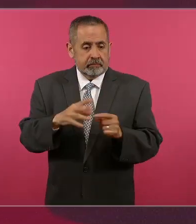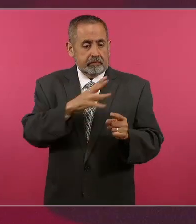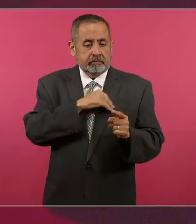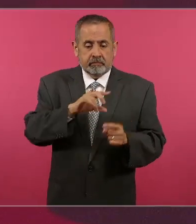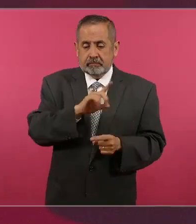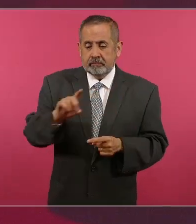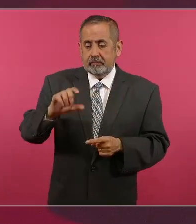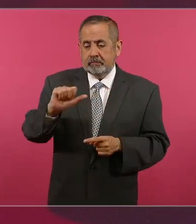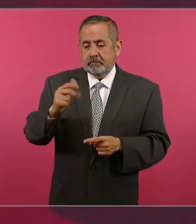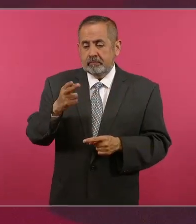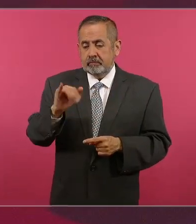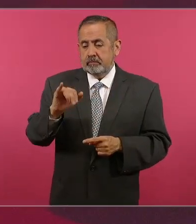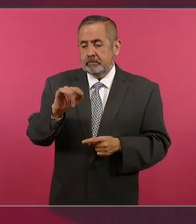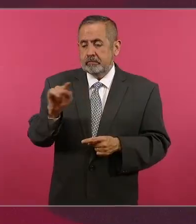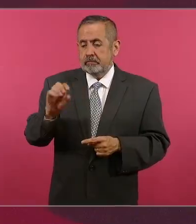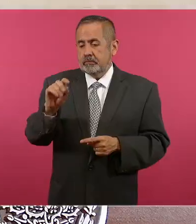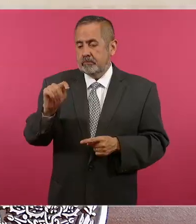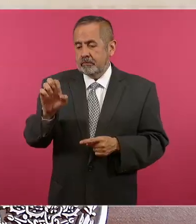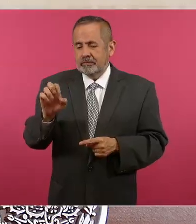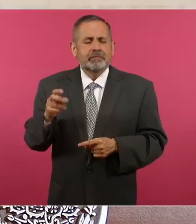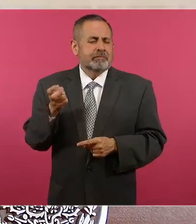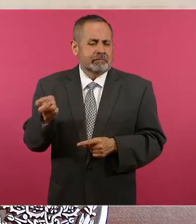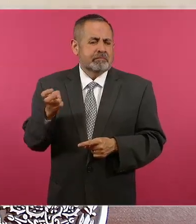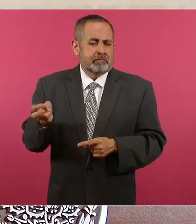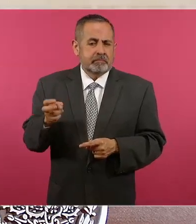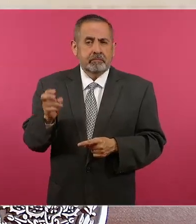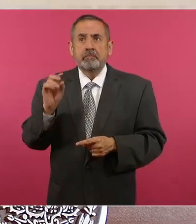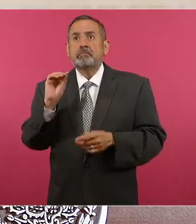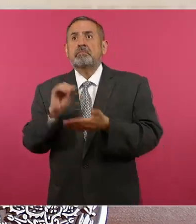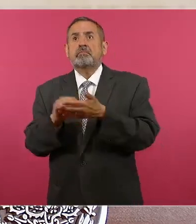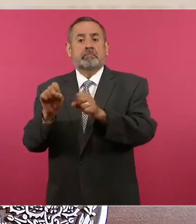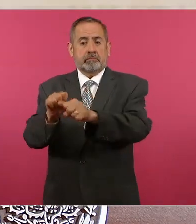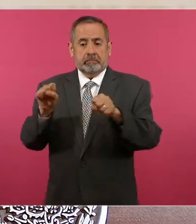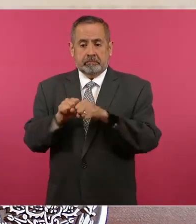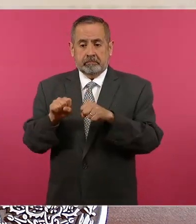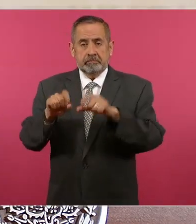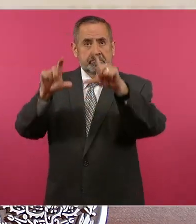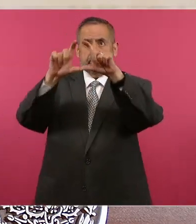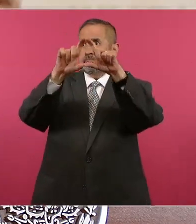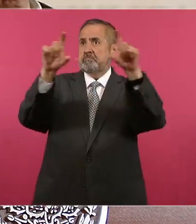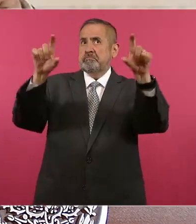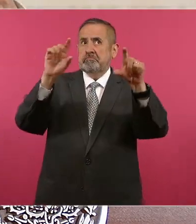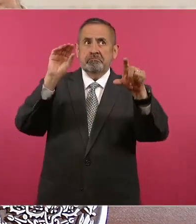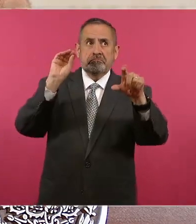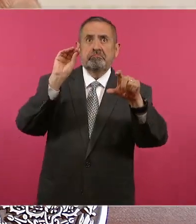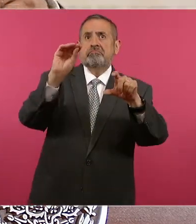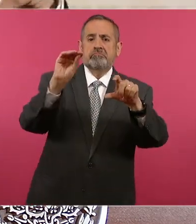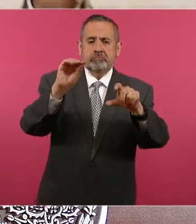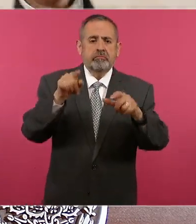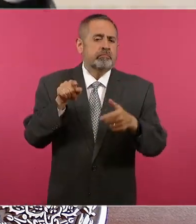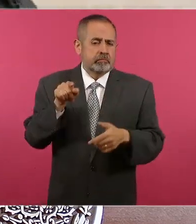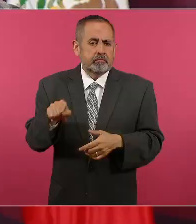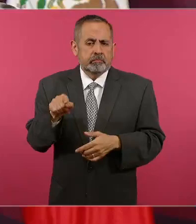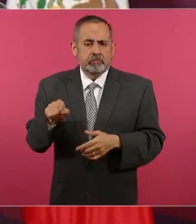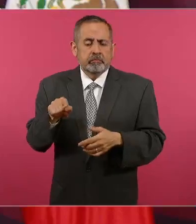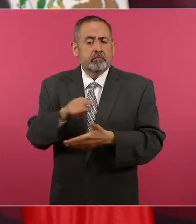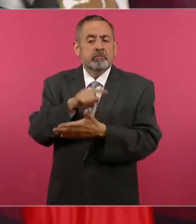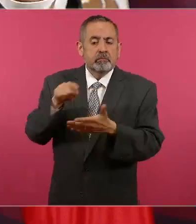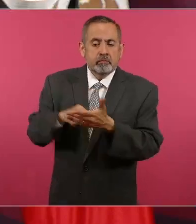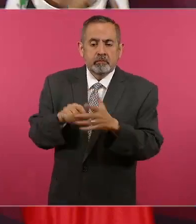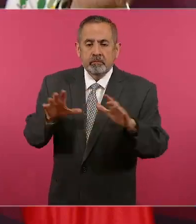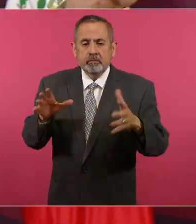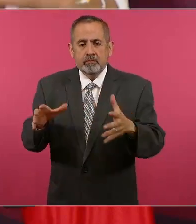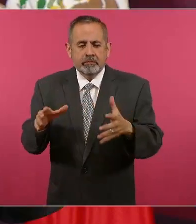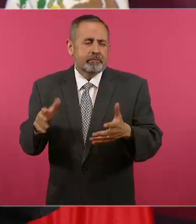Aguizote, y así se llama la sala, que era un espacio